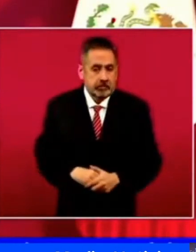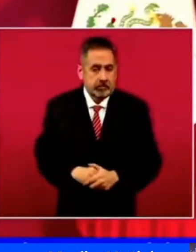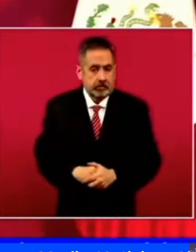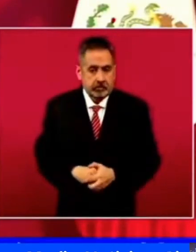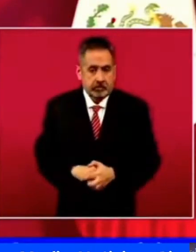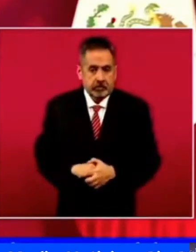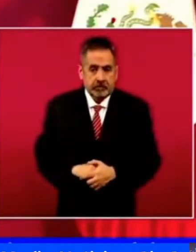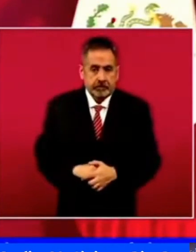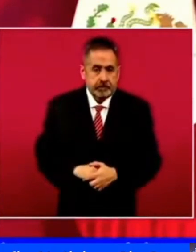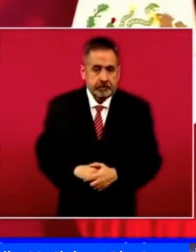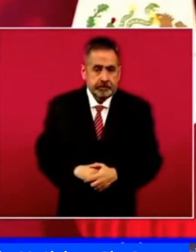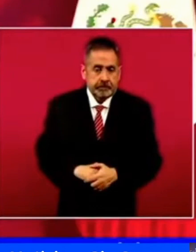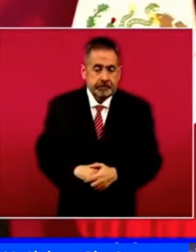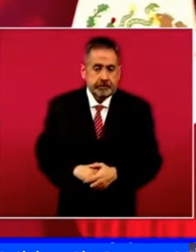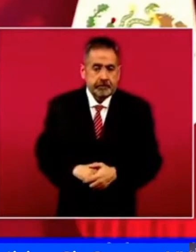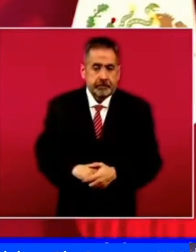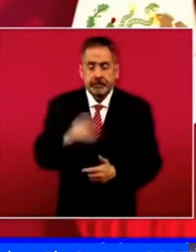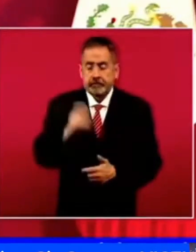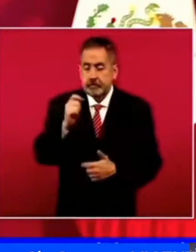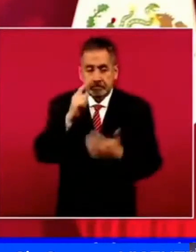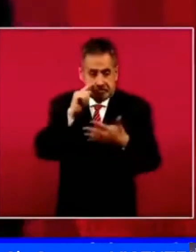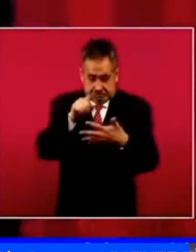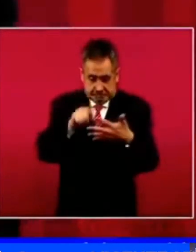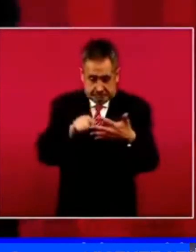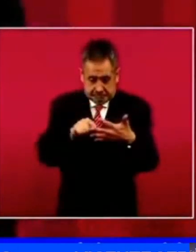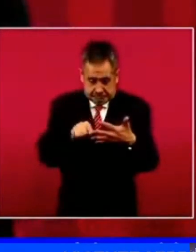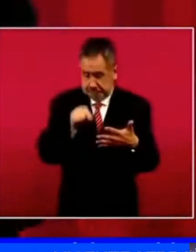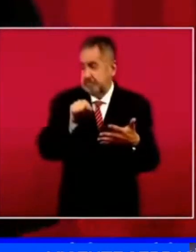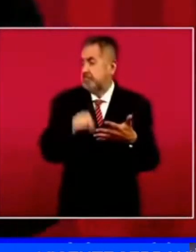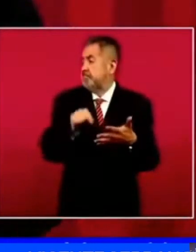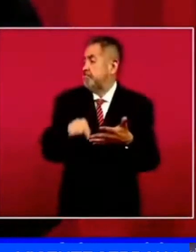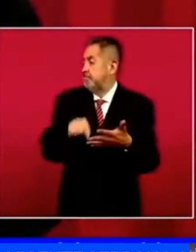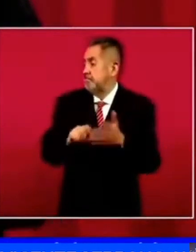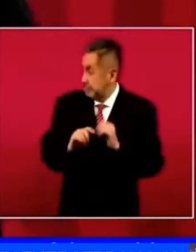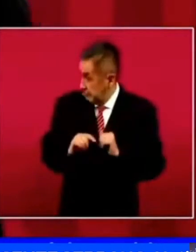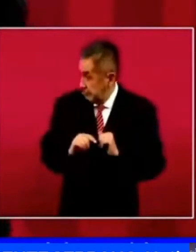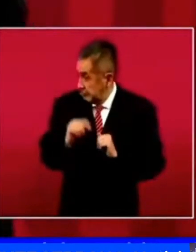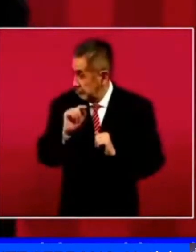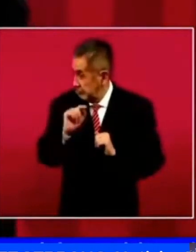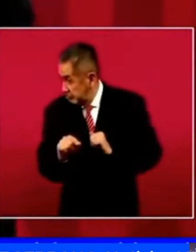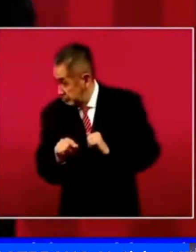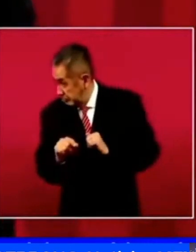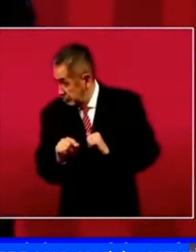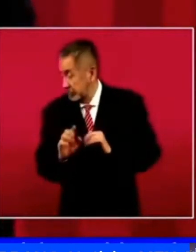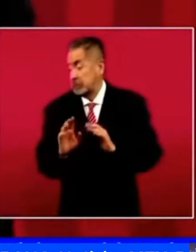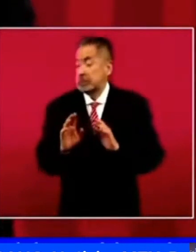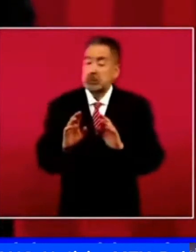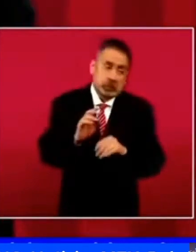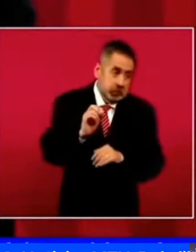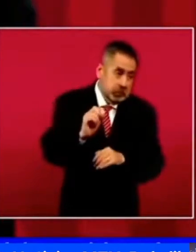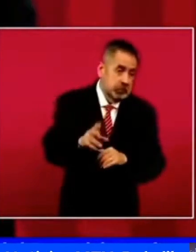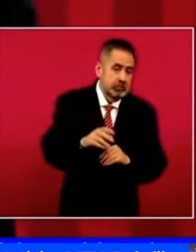y me dicen no pues este tiene más y apenas